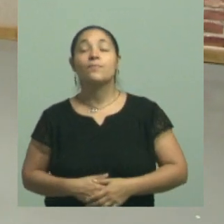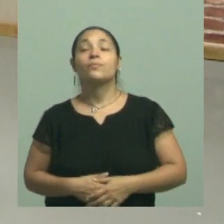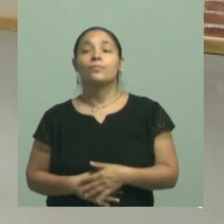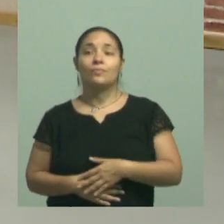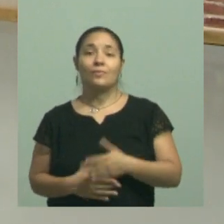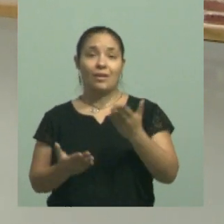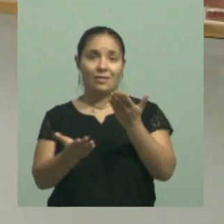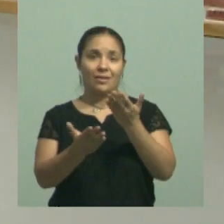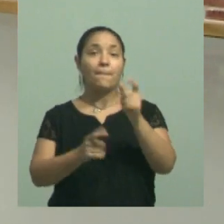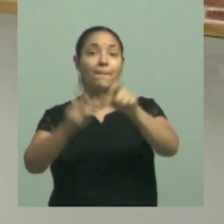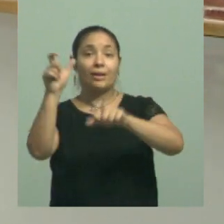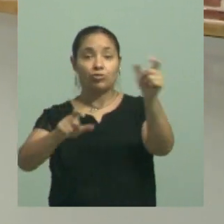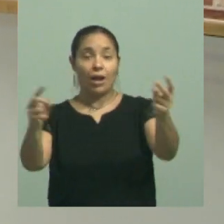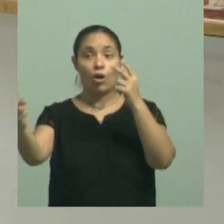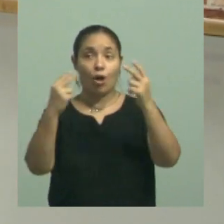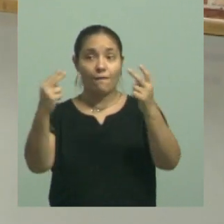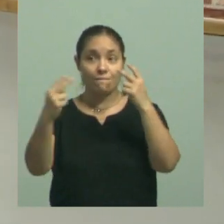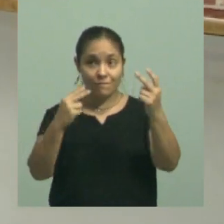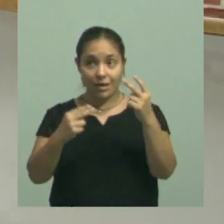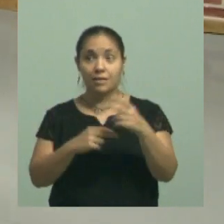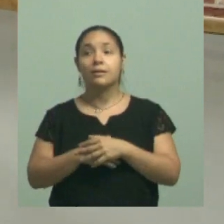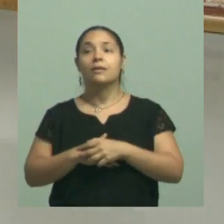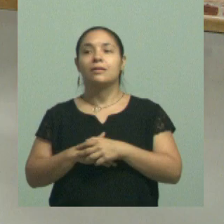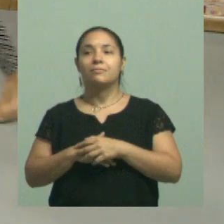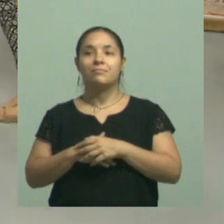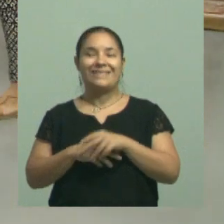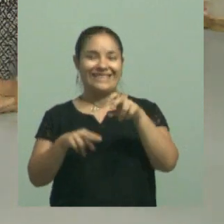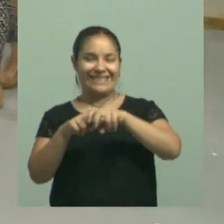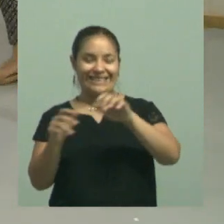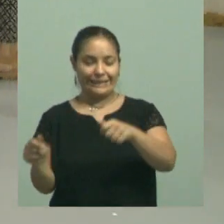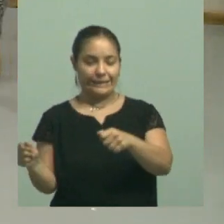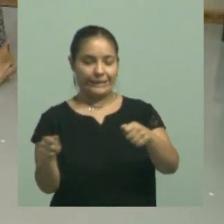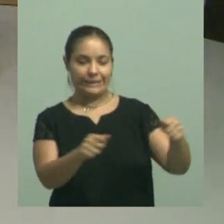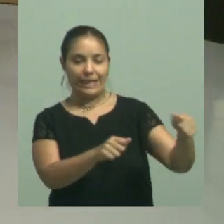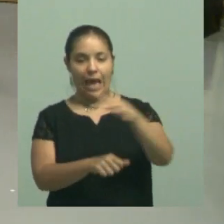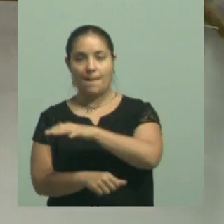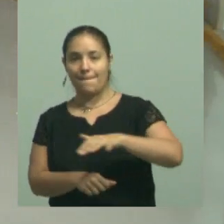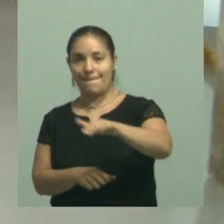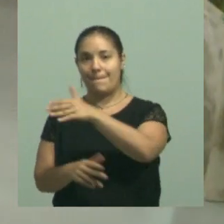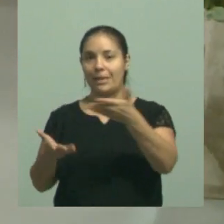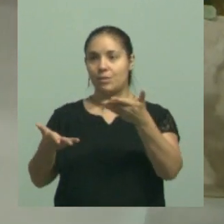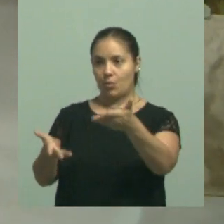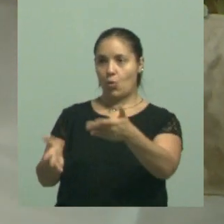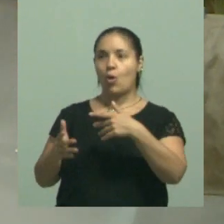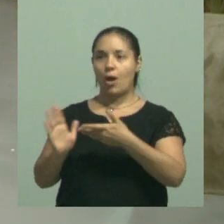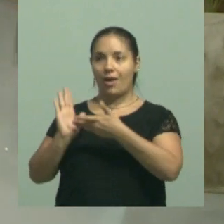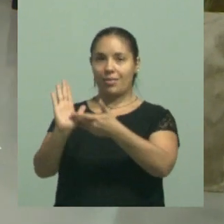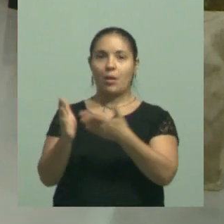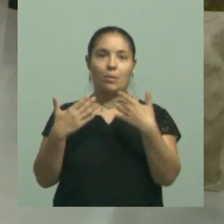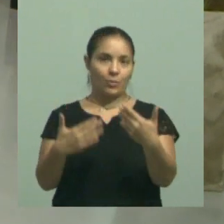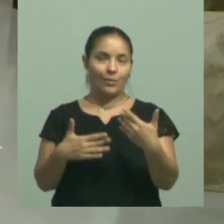los que nos están viendo, vamos a correr un poco el silloncito para que ellas tengan el espacio y puedan hacer la